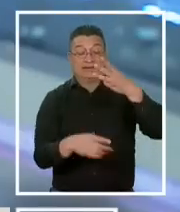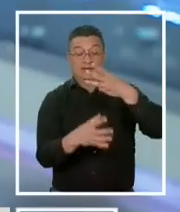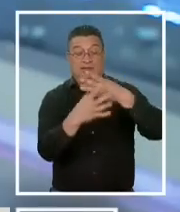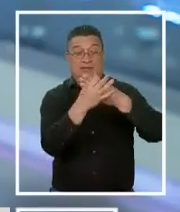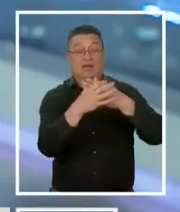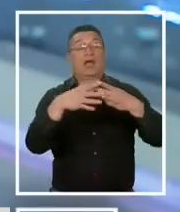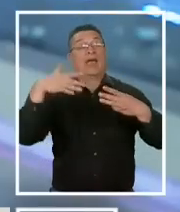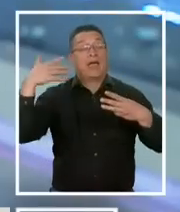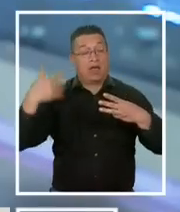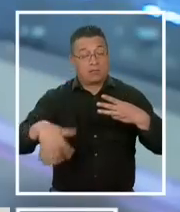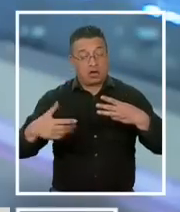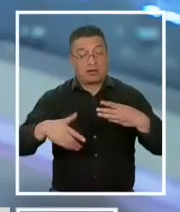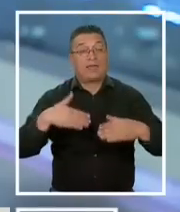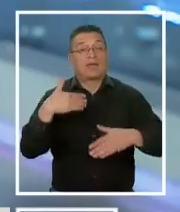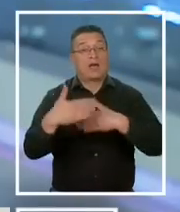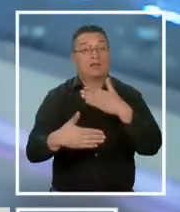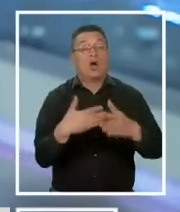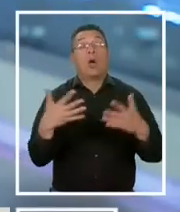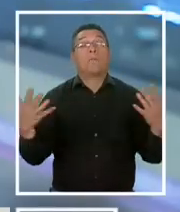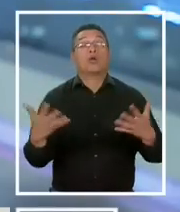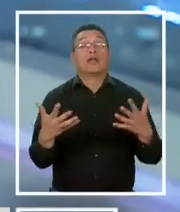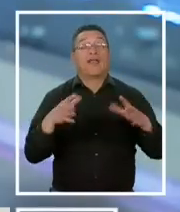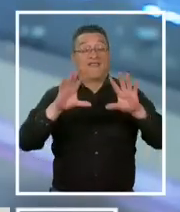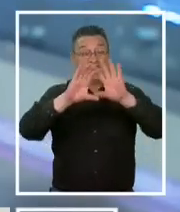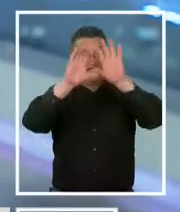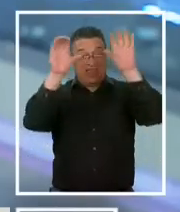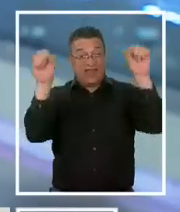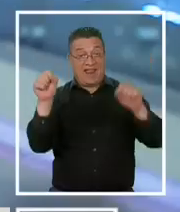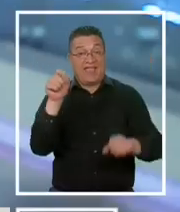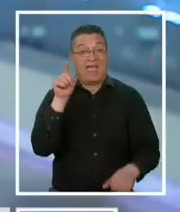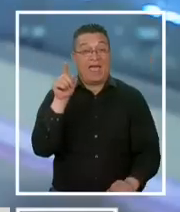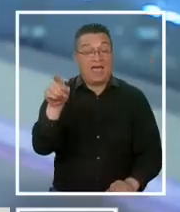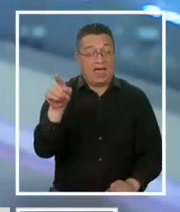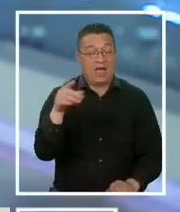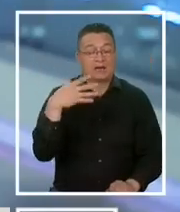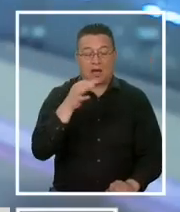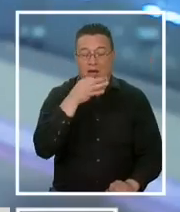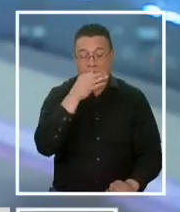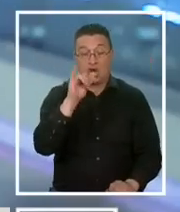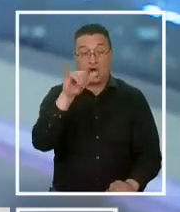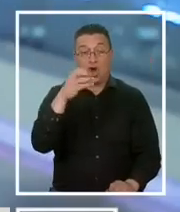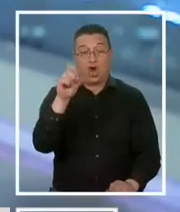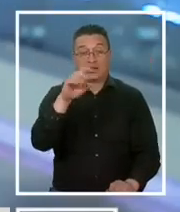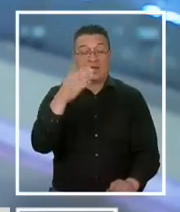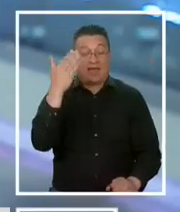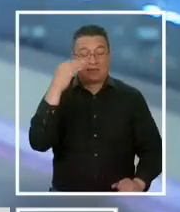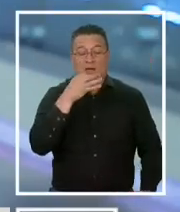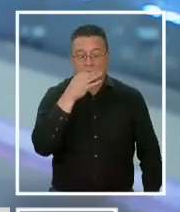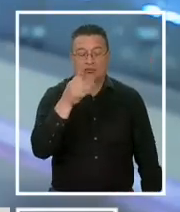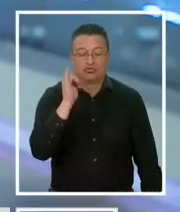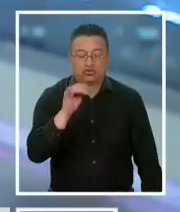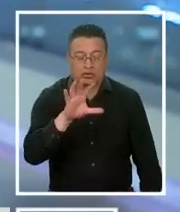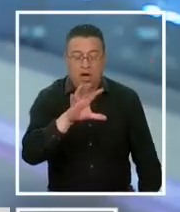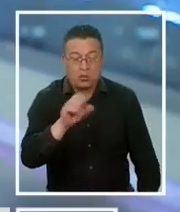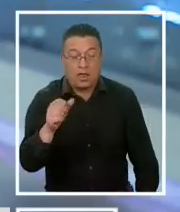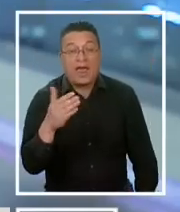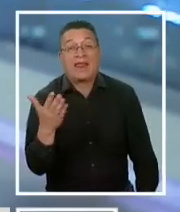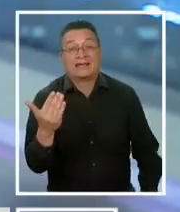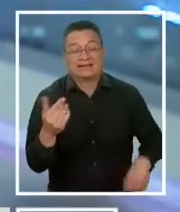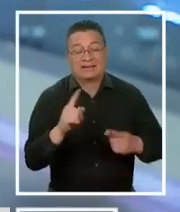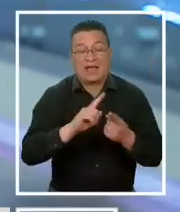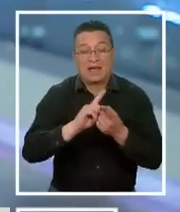elementos de juicio relevantes para este proceso porque la fiscalía y comparto exactamente lo que dijo José en la entrevista anterior necesita cambios